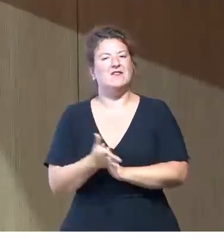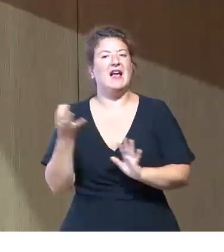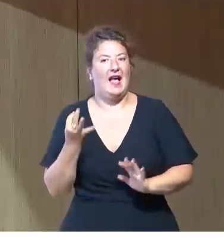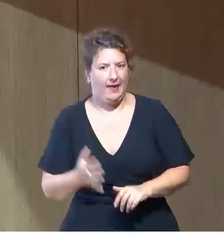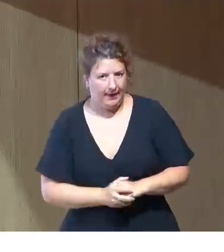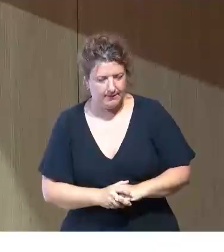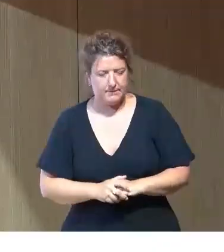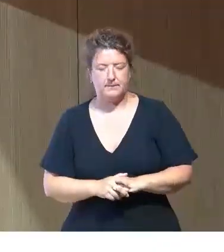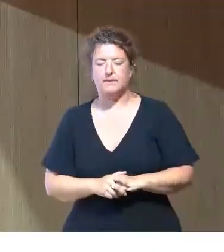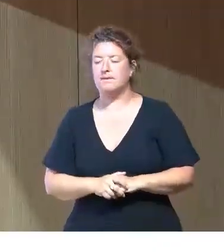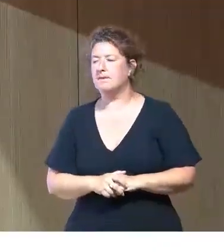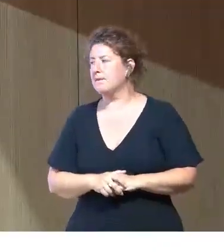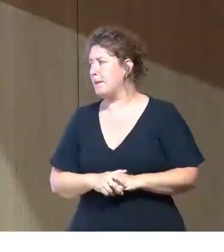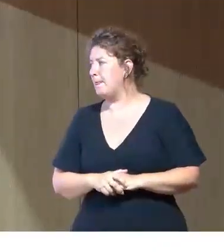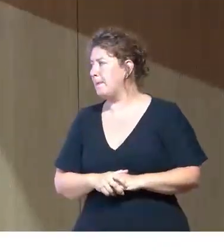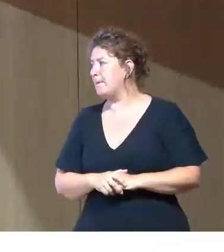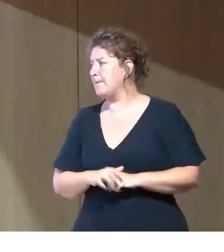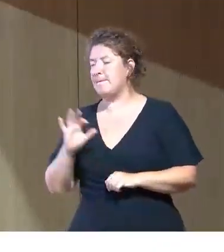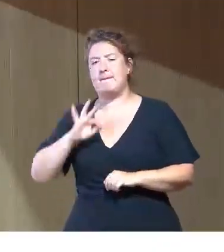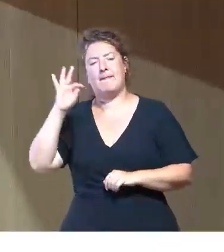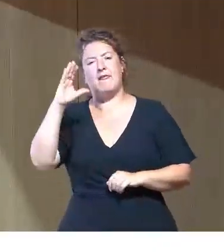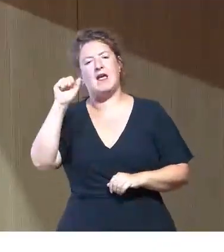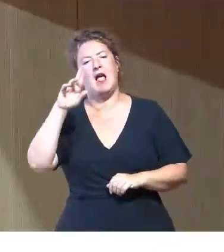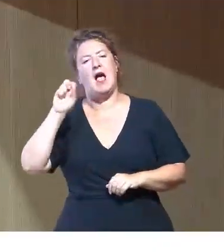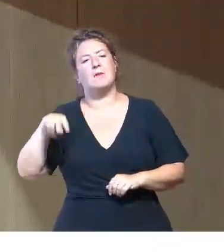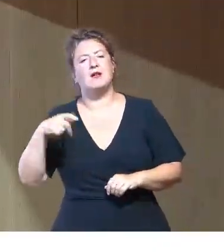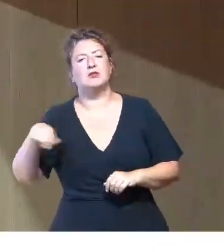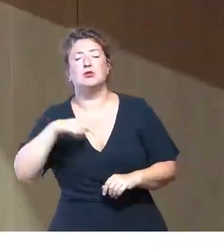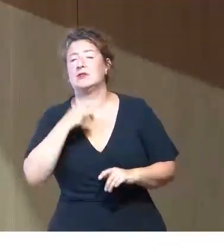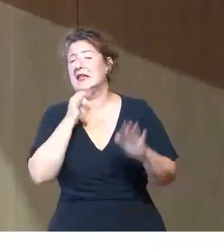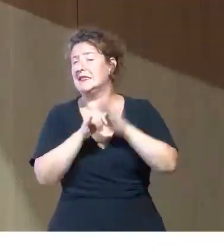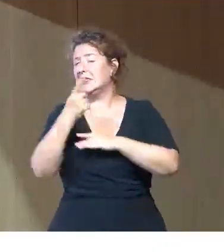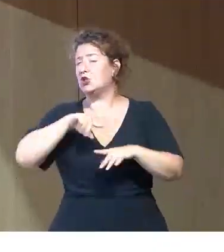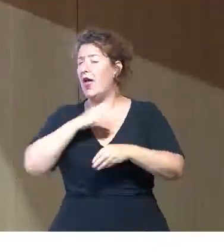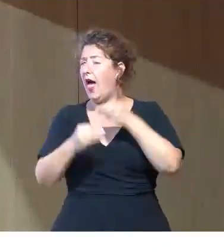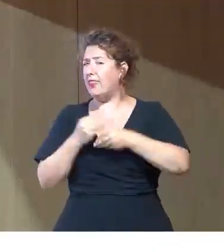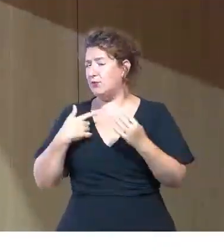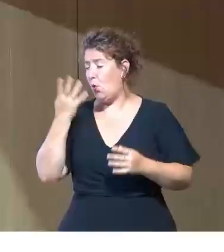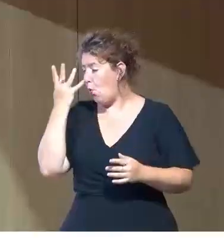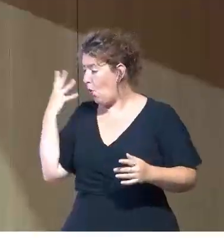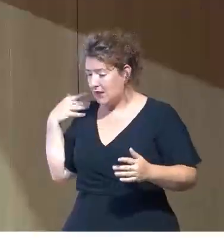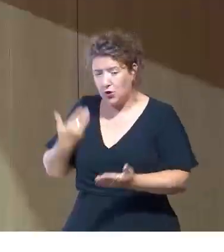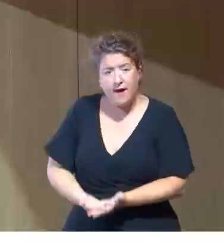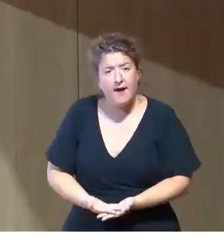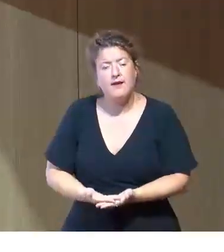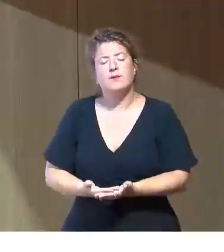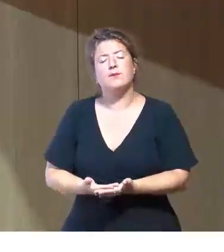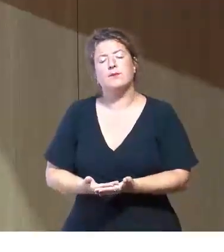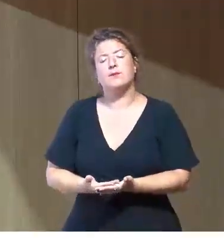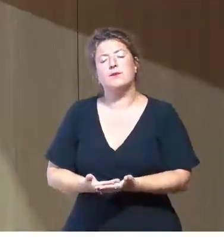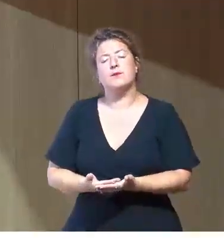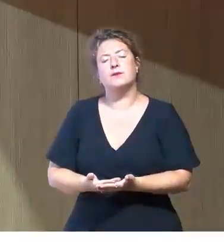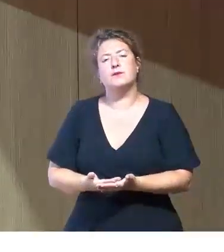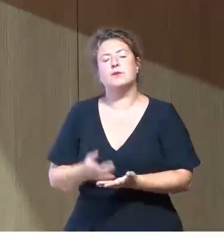Carmen de de todo esto que estamos contando y de todo lo que desde inserta hemos hecho en estos cuatro años Con qué con